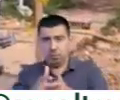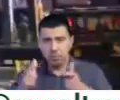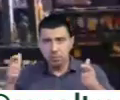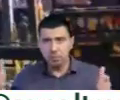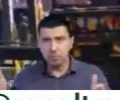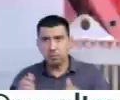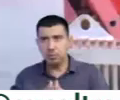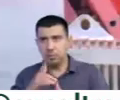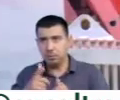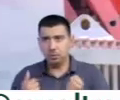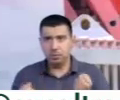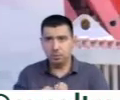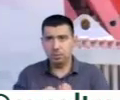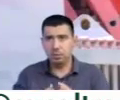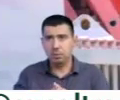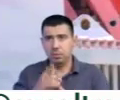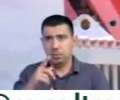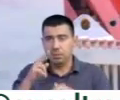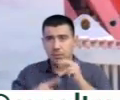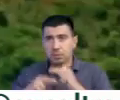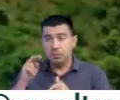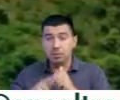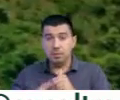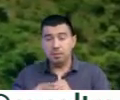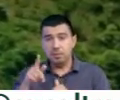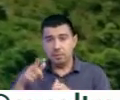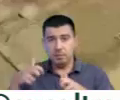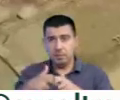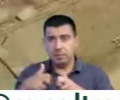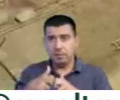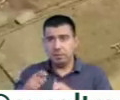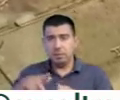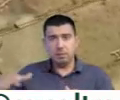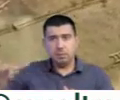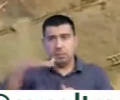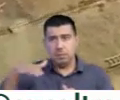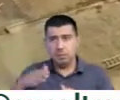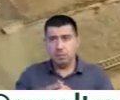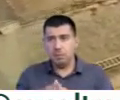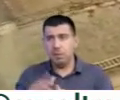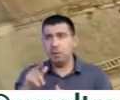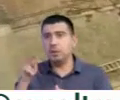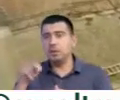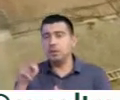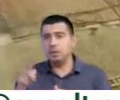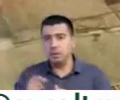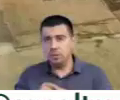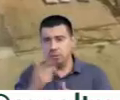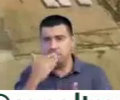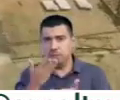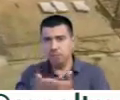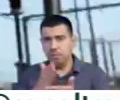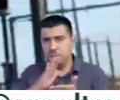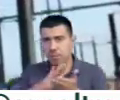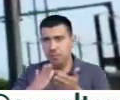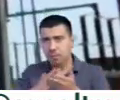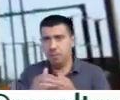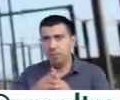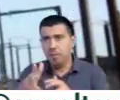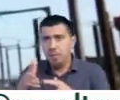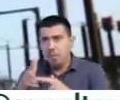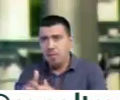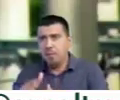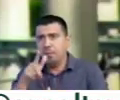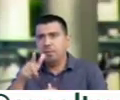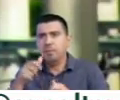paso al reforzamiento de la infraestructura eléctrica de la región. Sense ofreció disculpas a los usuarios afectados por esta interrupción del